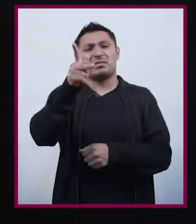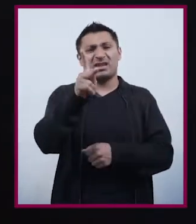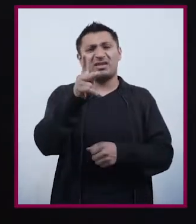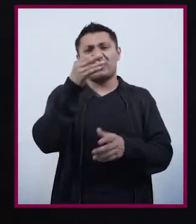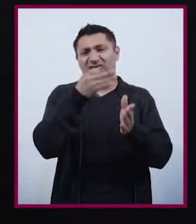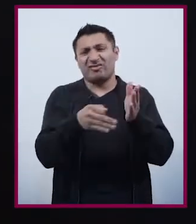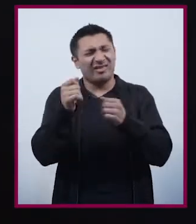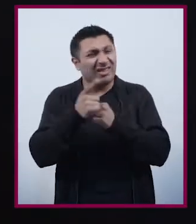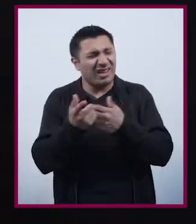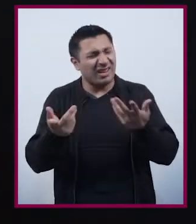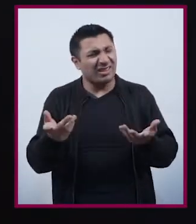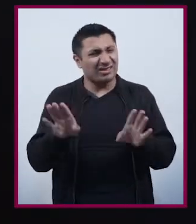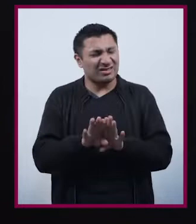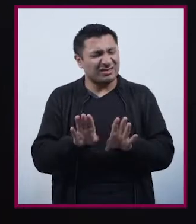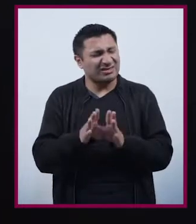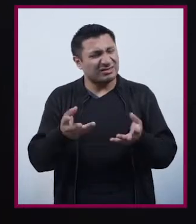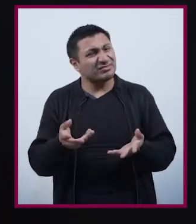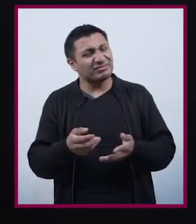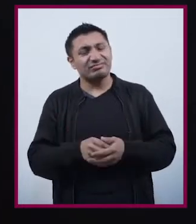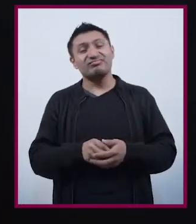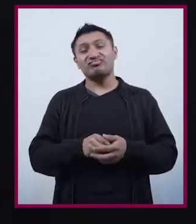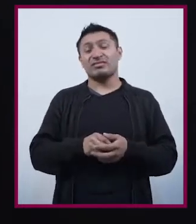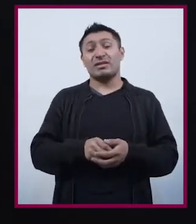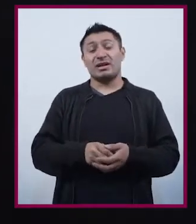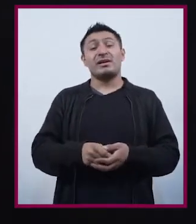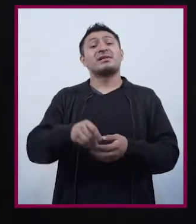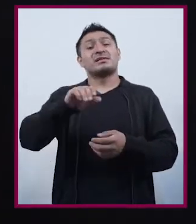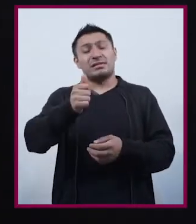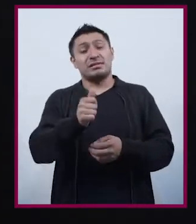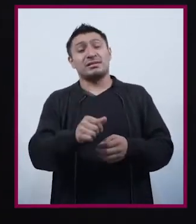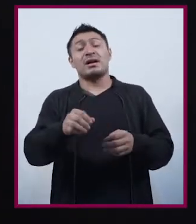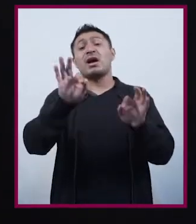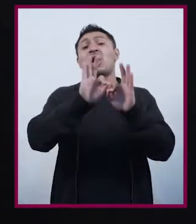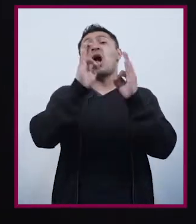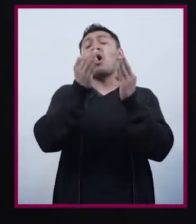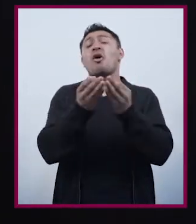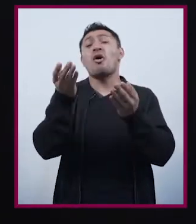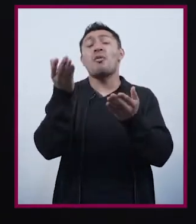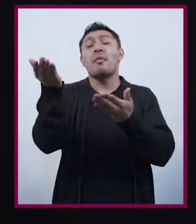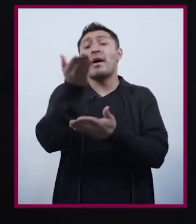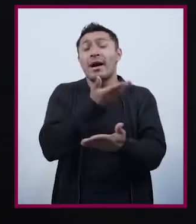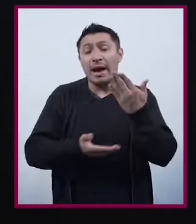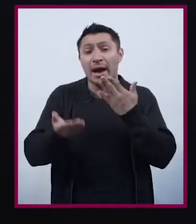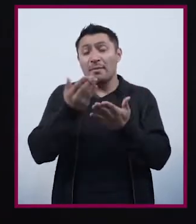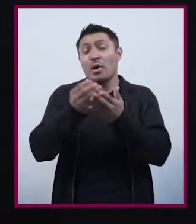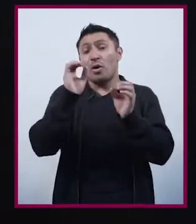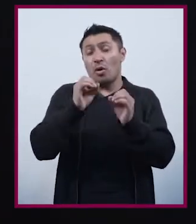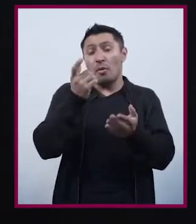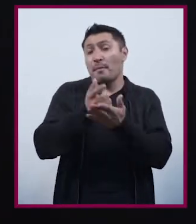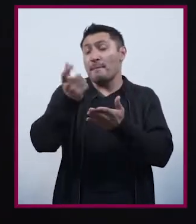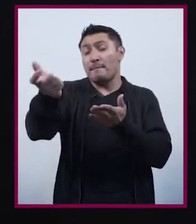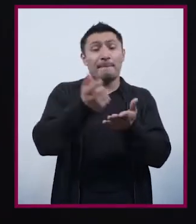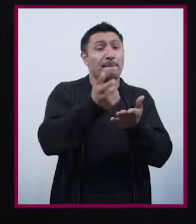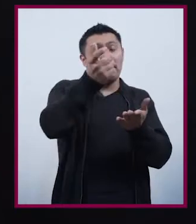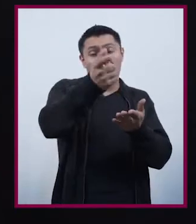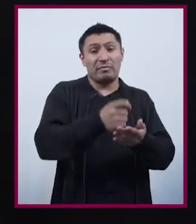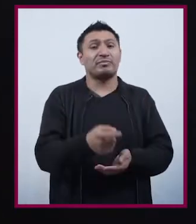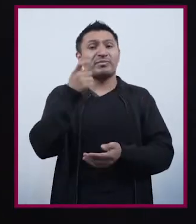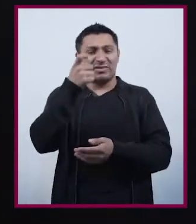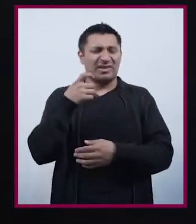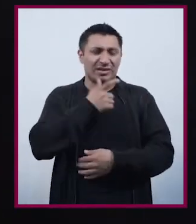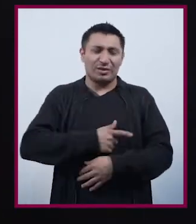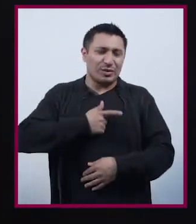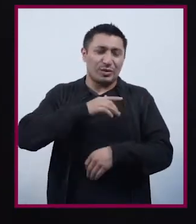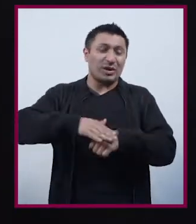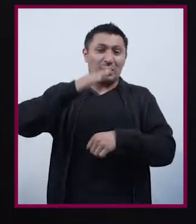como que le falta algo, ¿no? Aquí hay otra. Medio de cambio o pago aceptado generalmente.